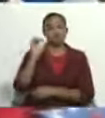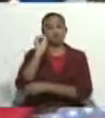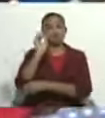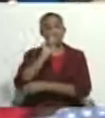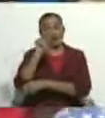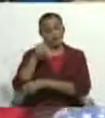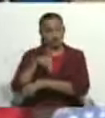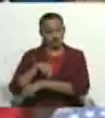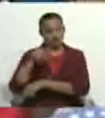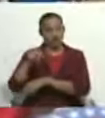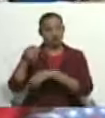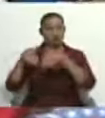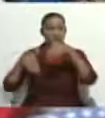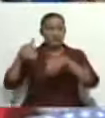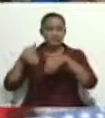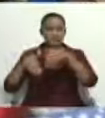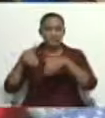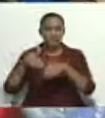que había